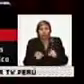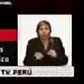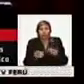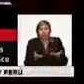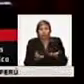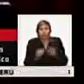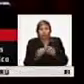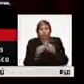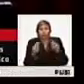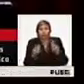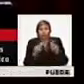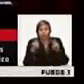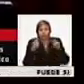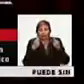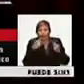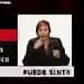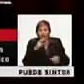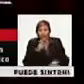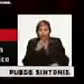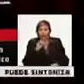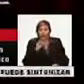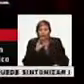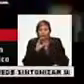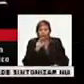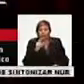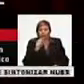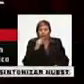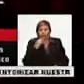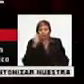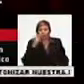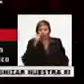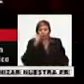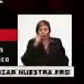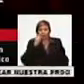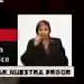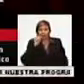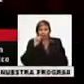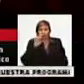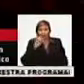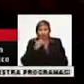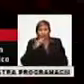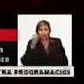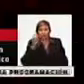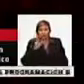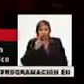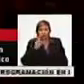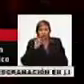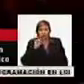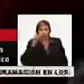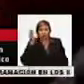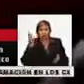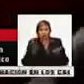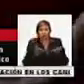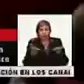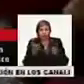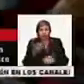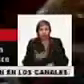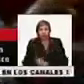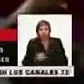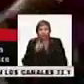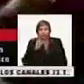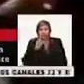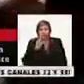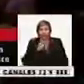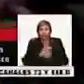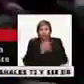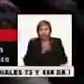evento en homenaje a nuestro maestro Víctor Raúl de la Torre. Compañero Víctor Raúl. Compañero Víctor Raúl.